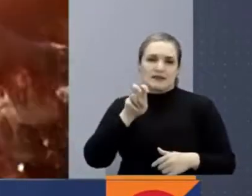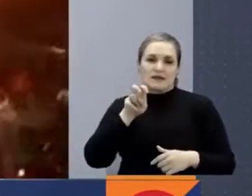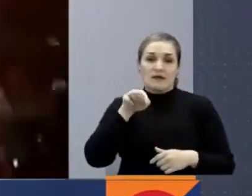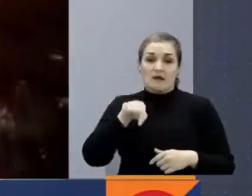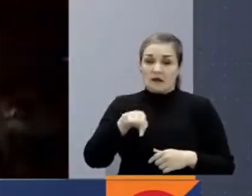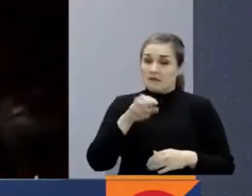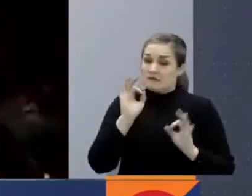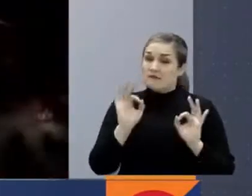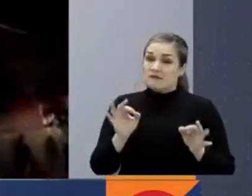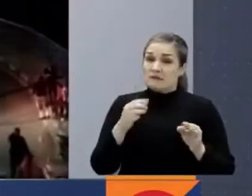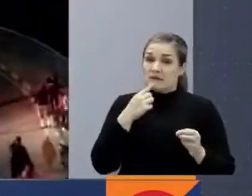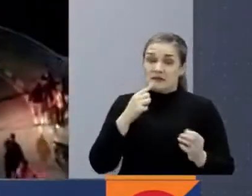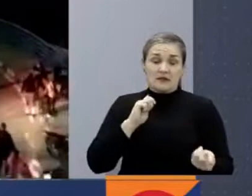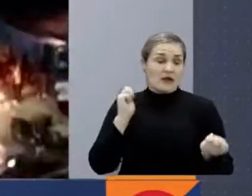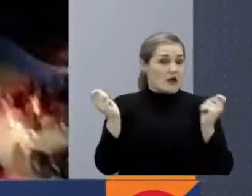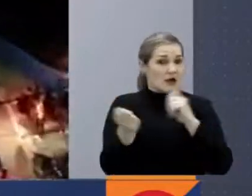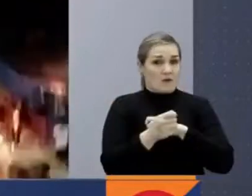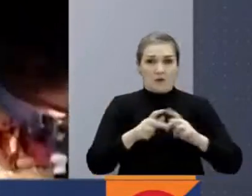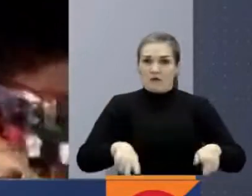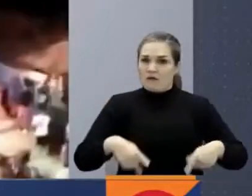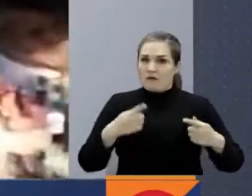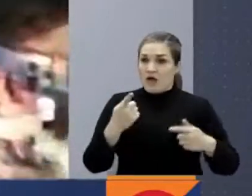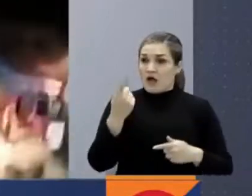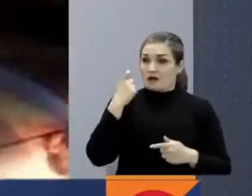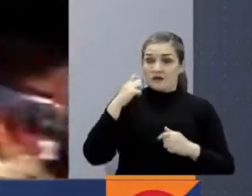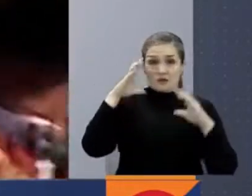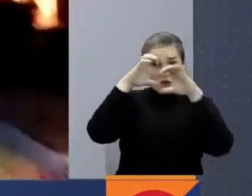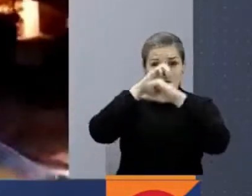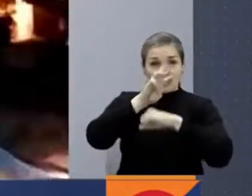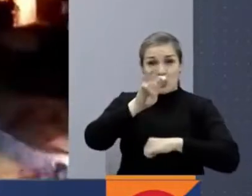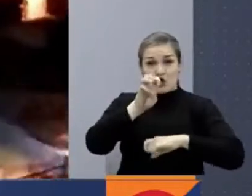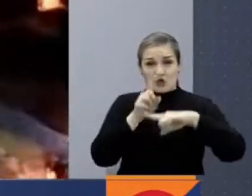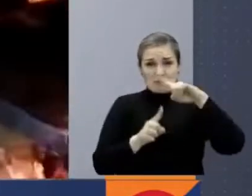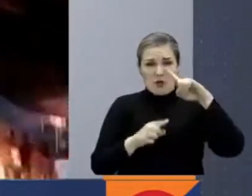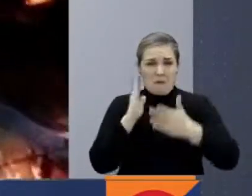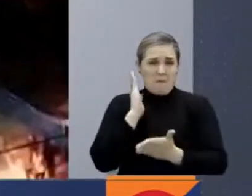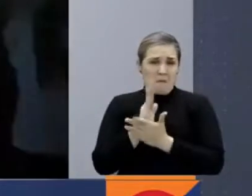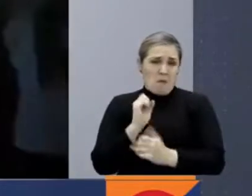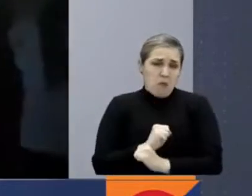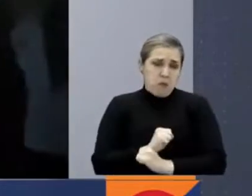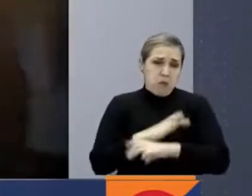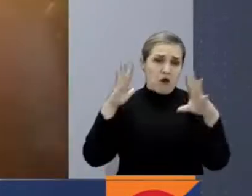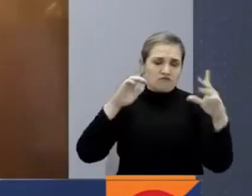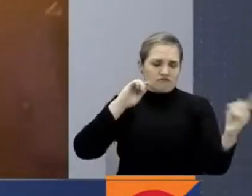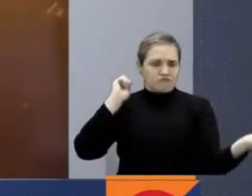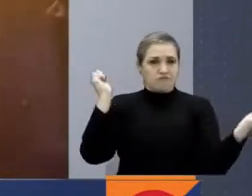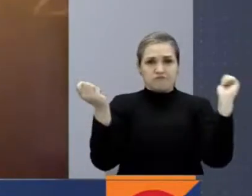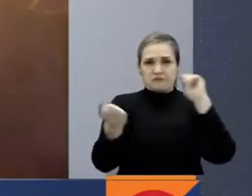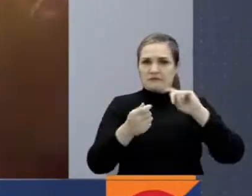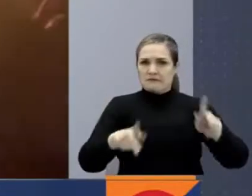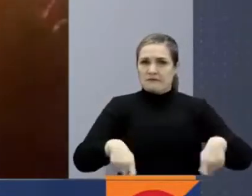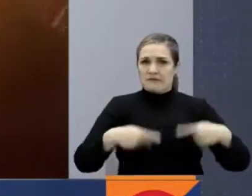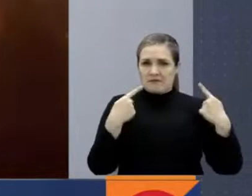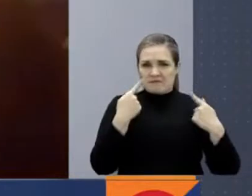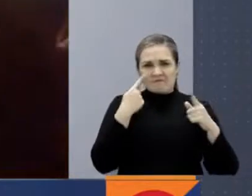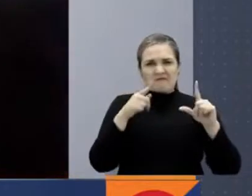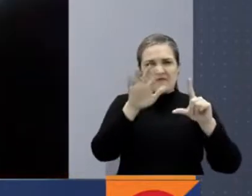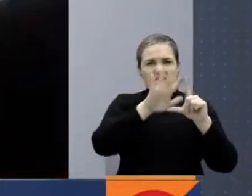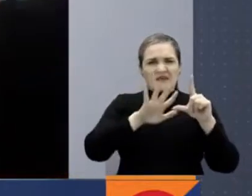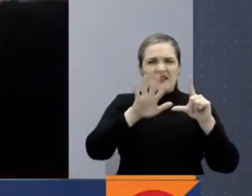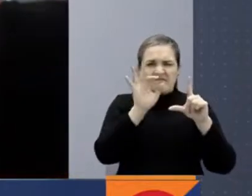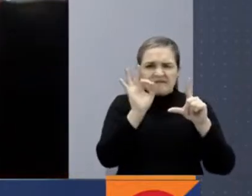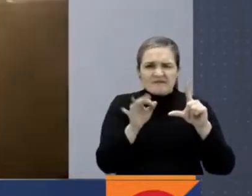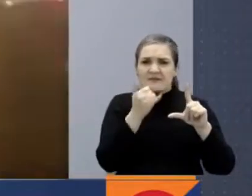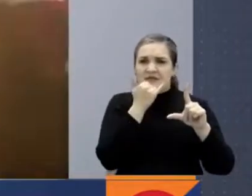su vida les cambió ayer en la noche, a las 8:30, cuando se presentó esta explosión. Pero veamos en la siguiente nota qué fue lo que